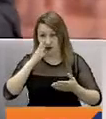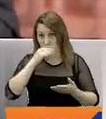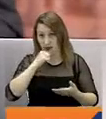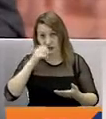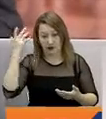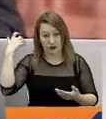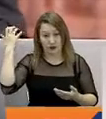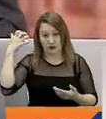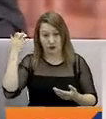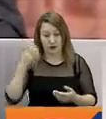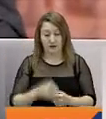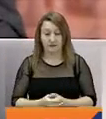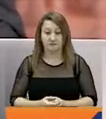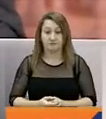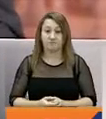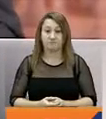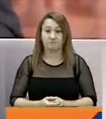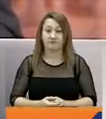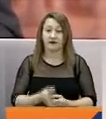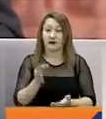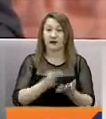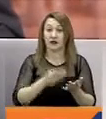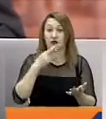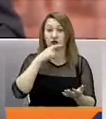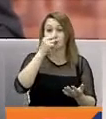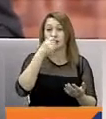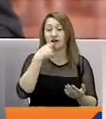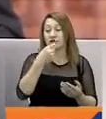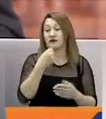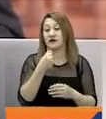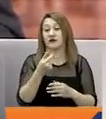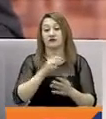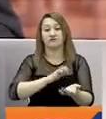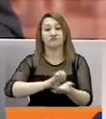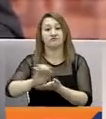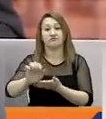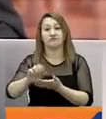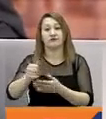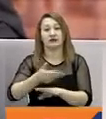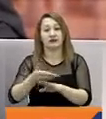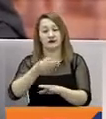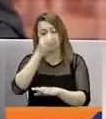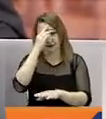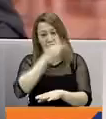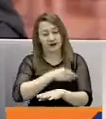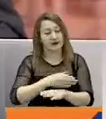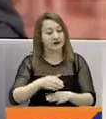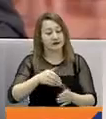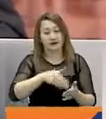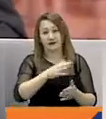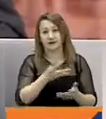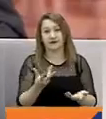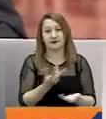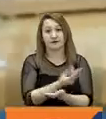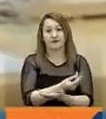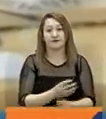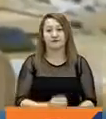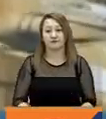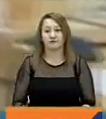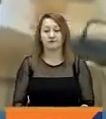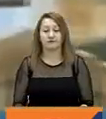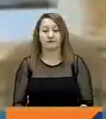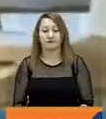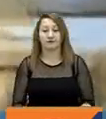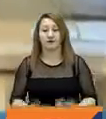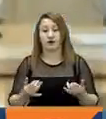Europa. Por su parte, Moscú rechaza las exigencias británicas de remover los soldados de límites ucranianos. Hoy